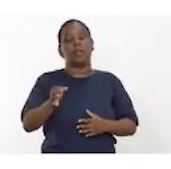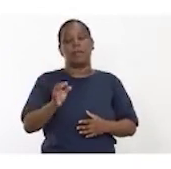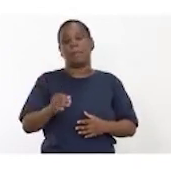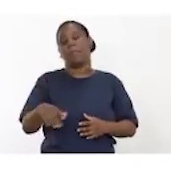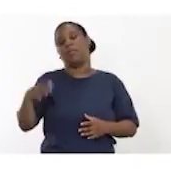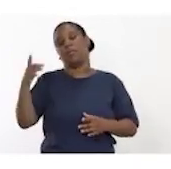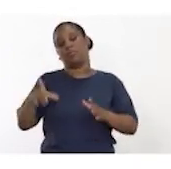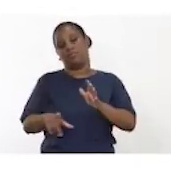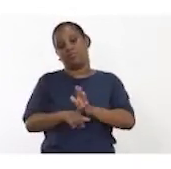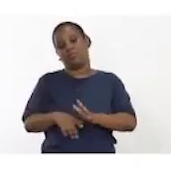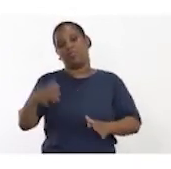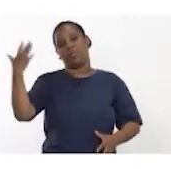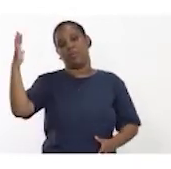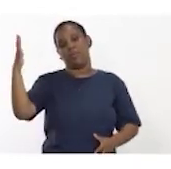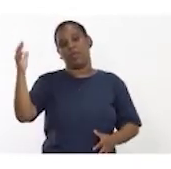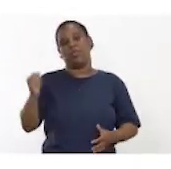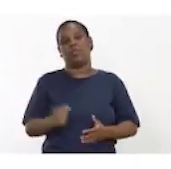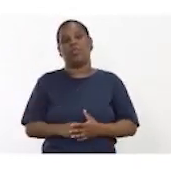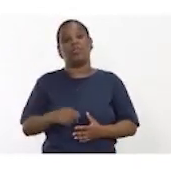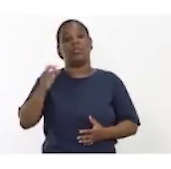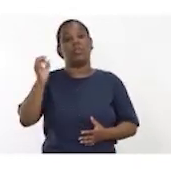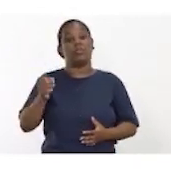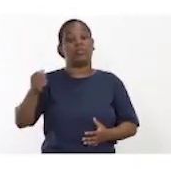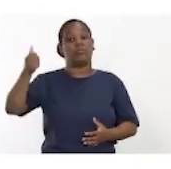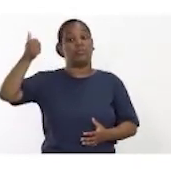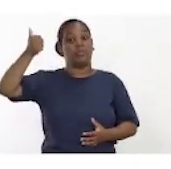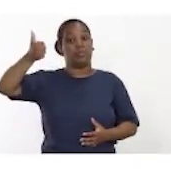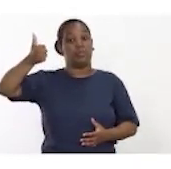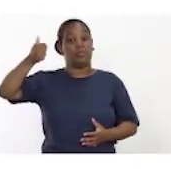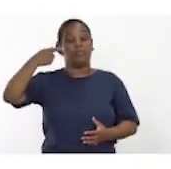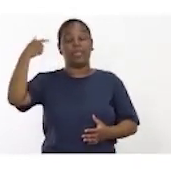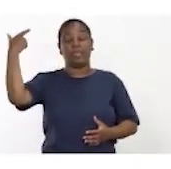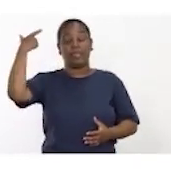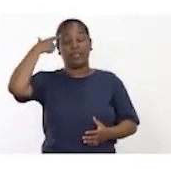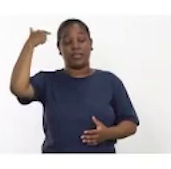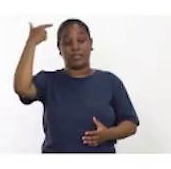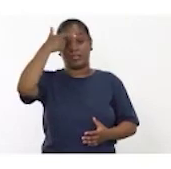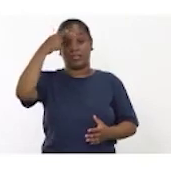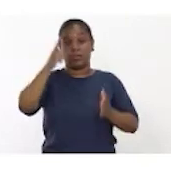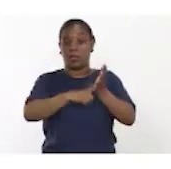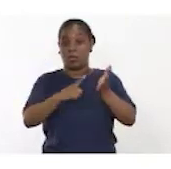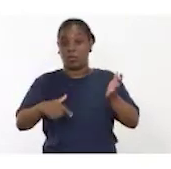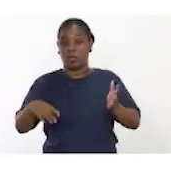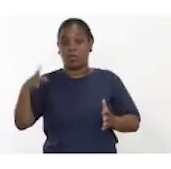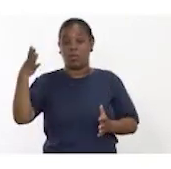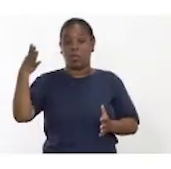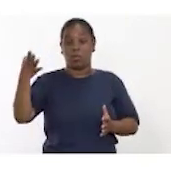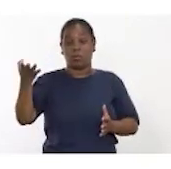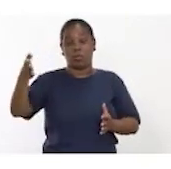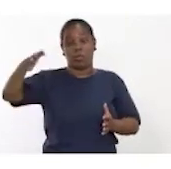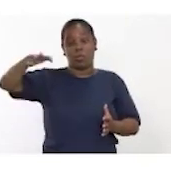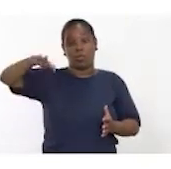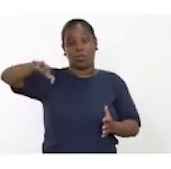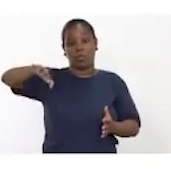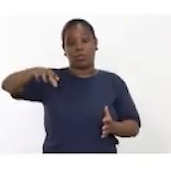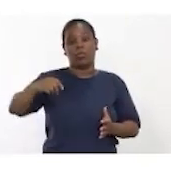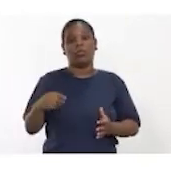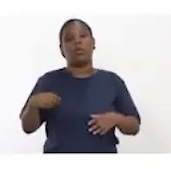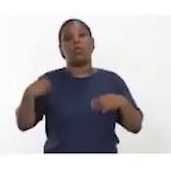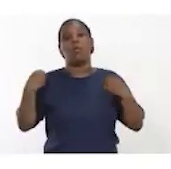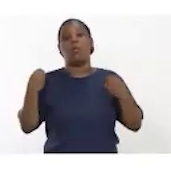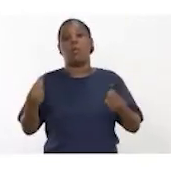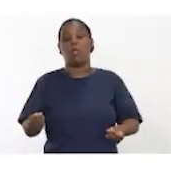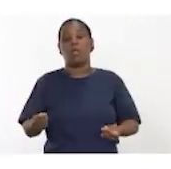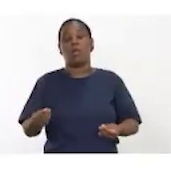también se utiliza la regla de la mano derecha. Siempre pulgar el sentido de la corriente. Los 4 dedos cuando